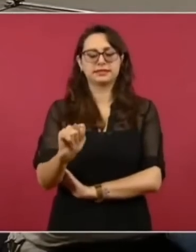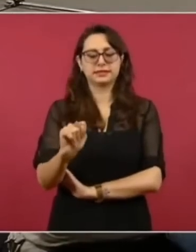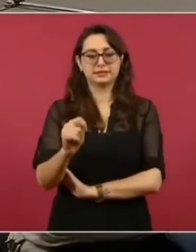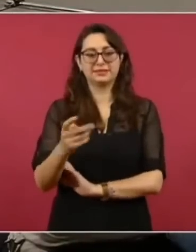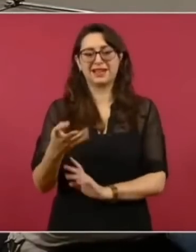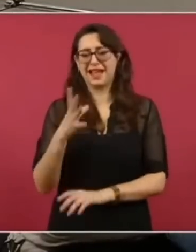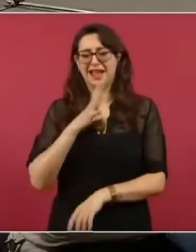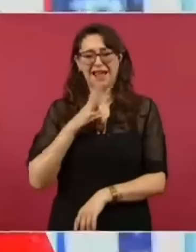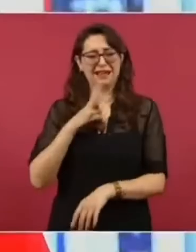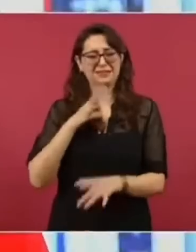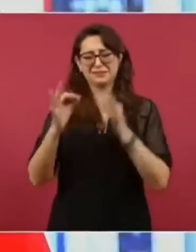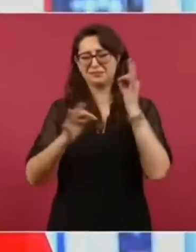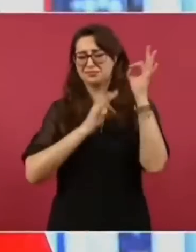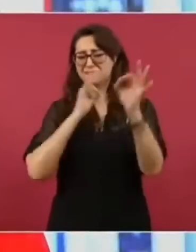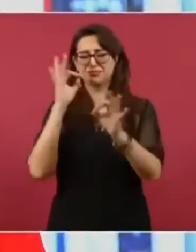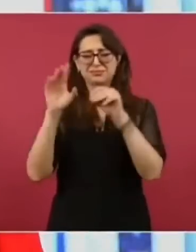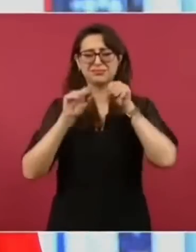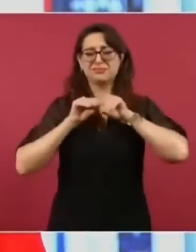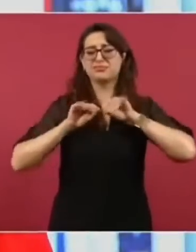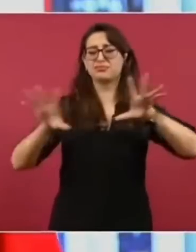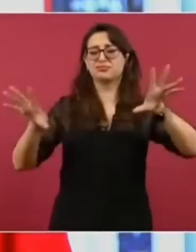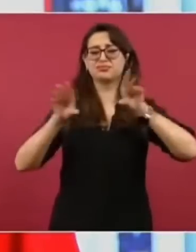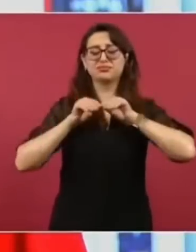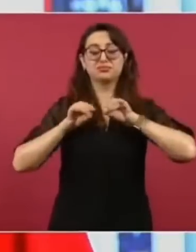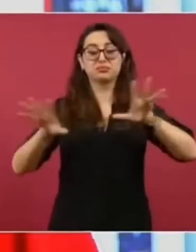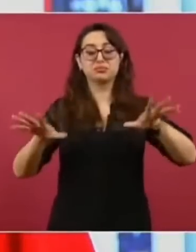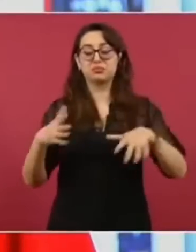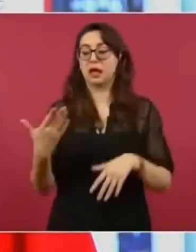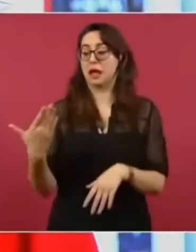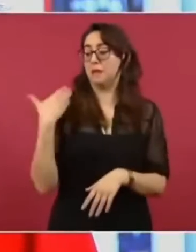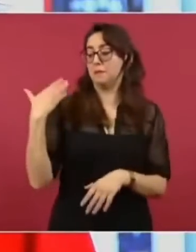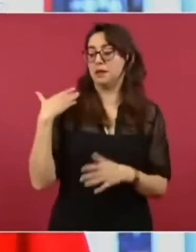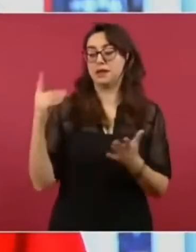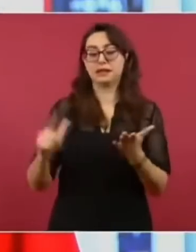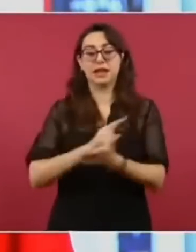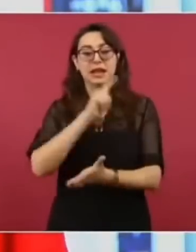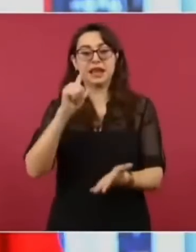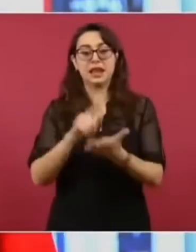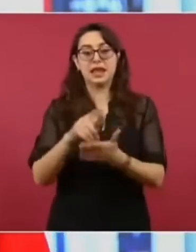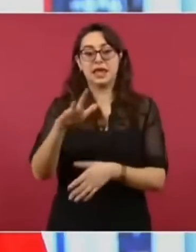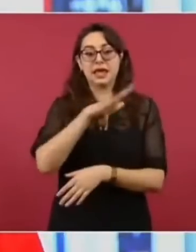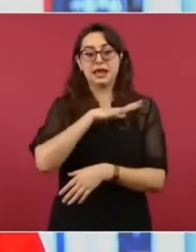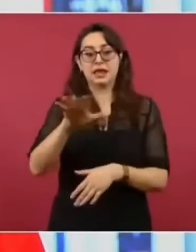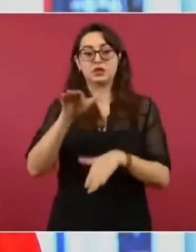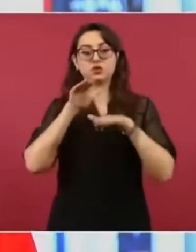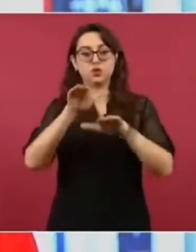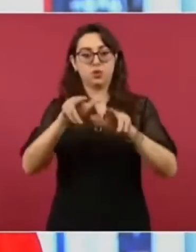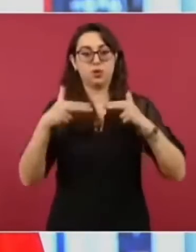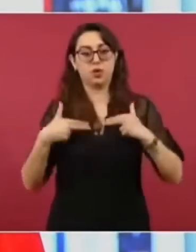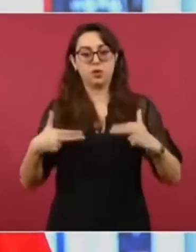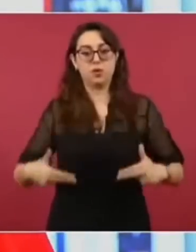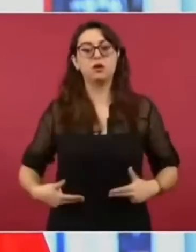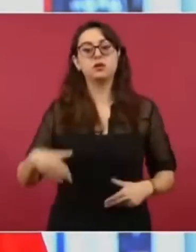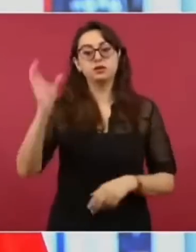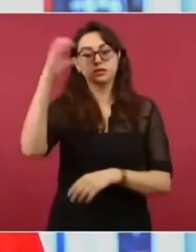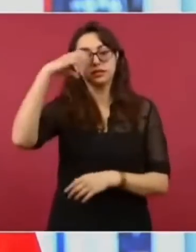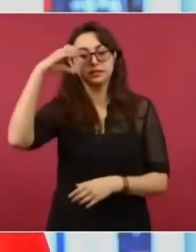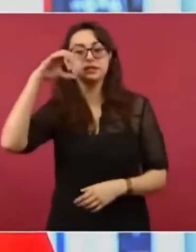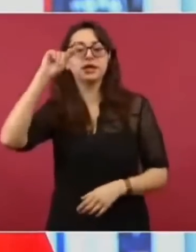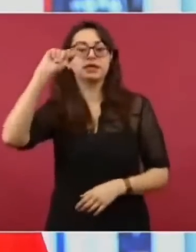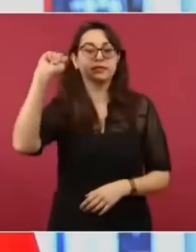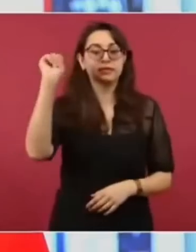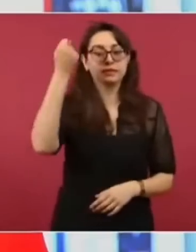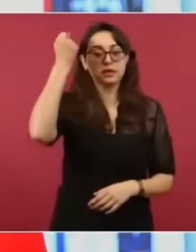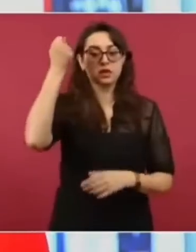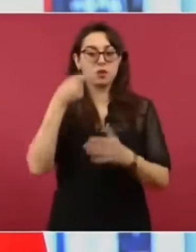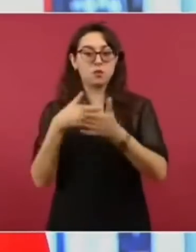difundido muchas mentiras sobre la recién aprobada Ley General en materia de humanidades, ciencias, tecnologías e innovación.